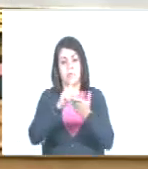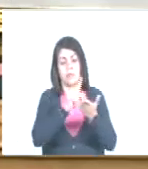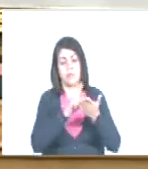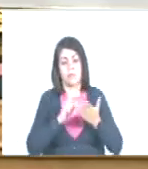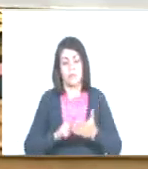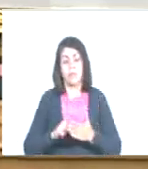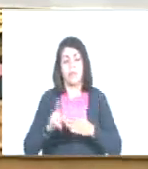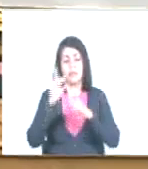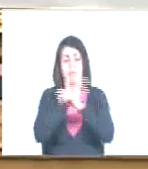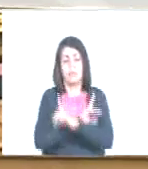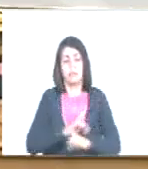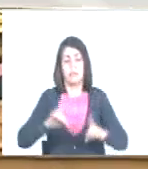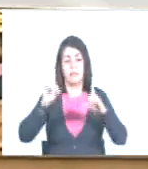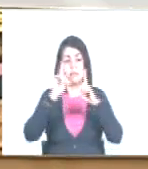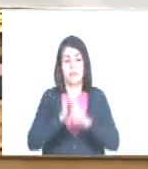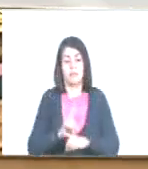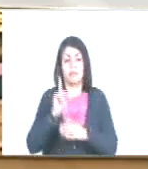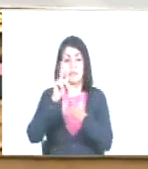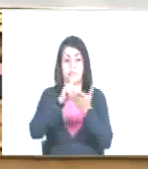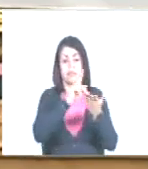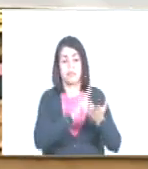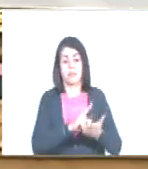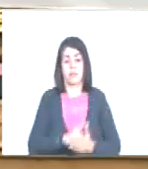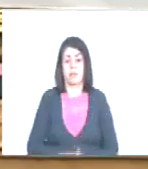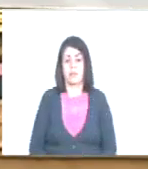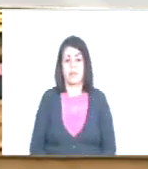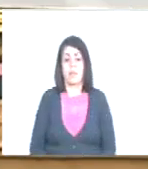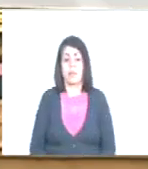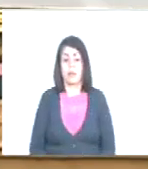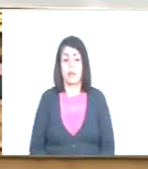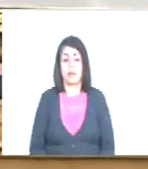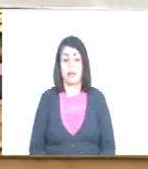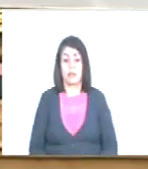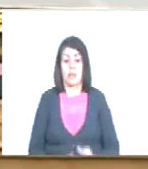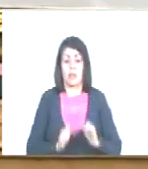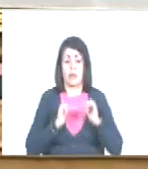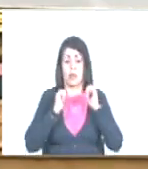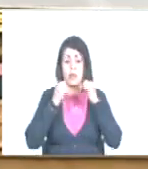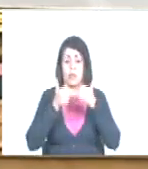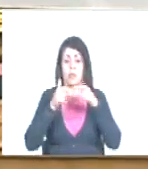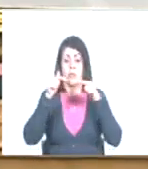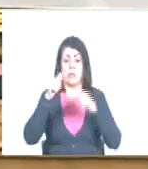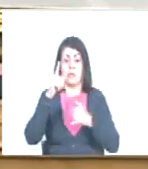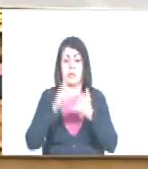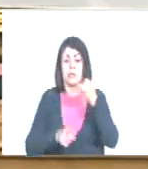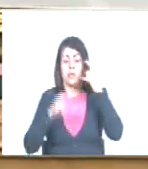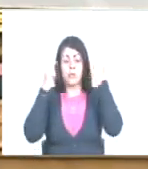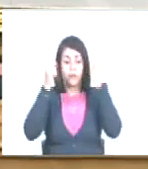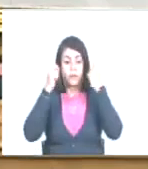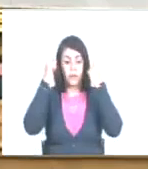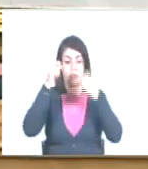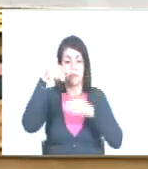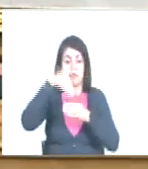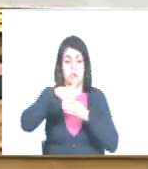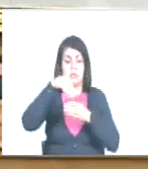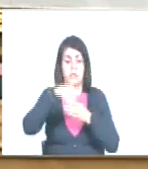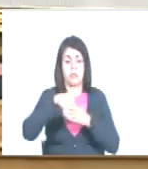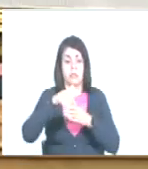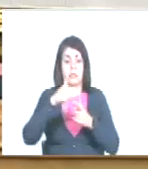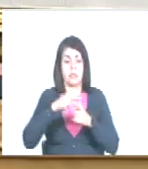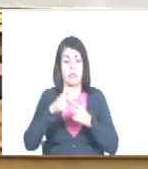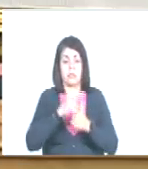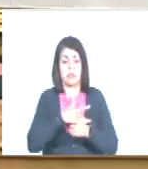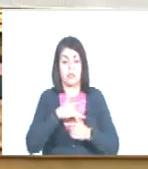participativa, de democracia protagónica. El que emprendió esa última campaña electoral con